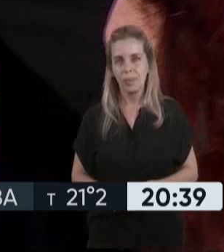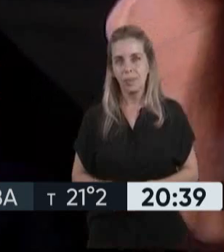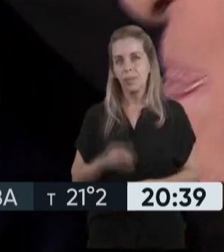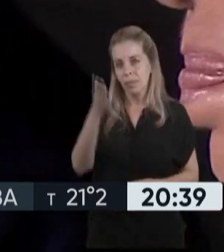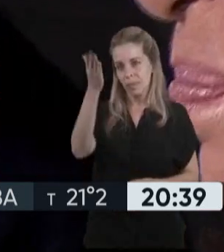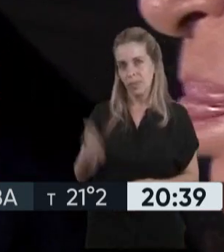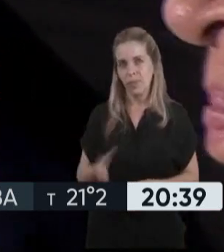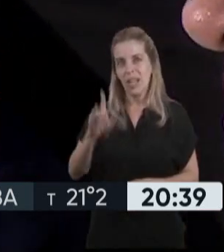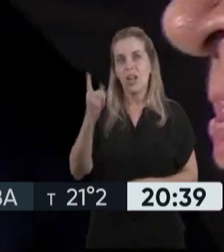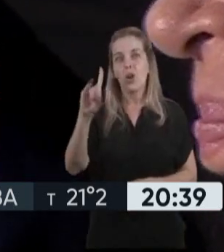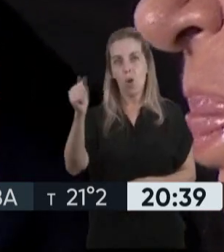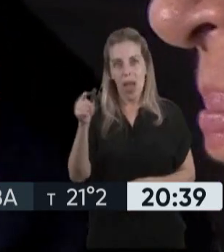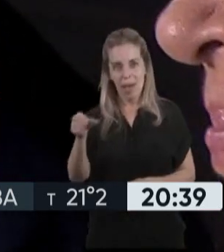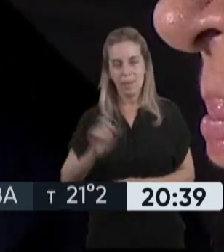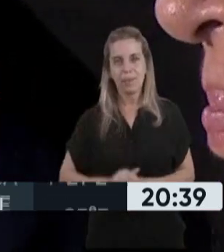Lula,